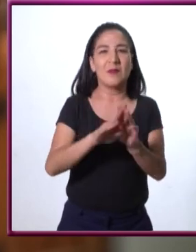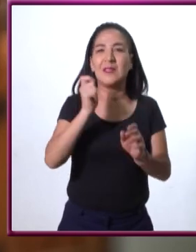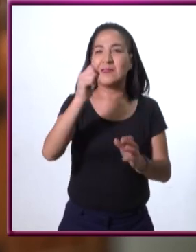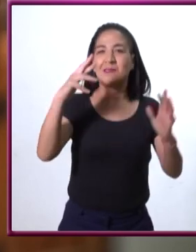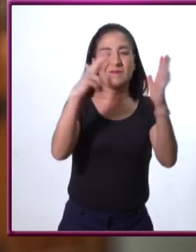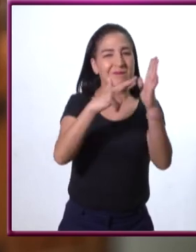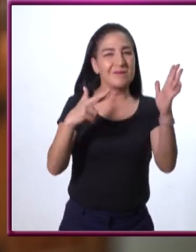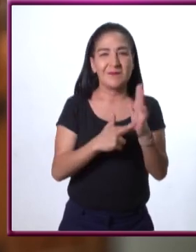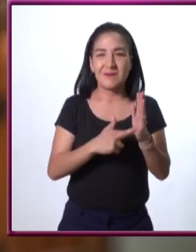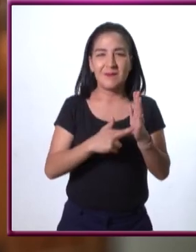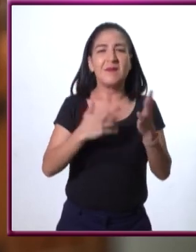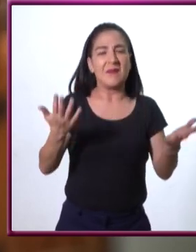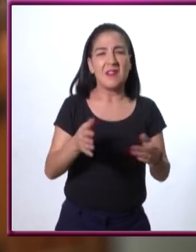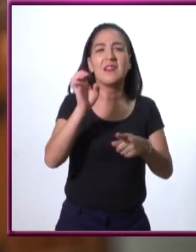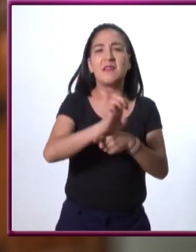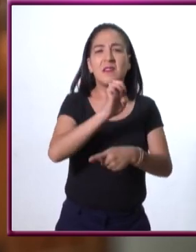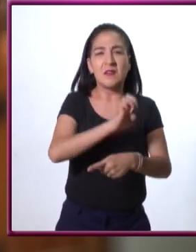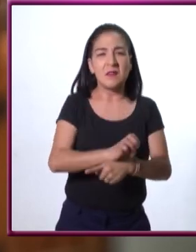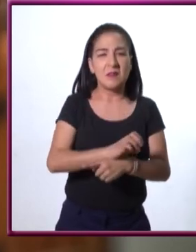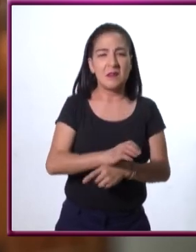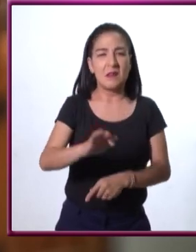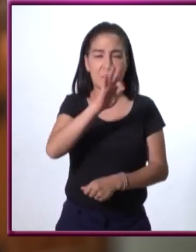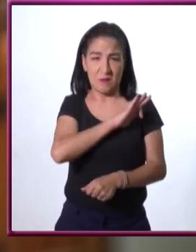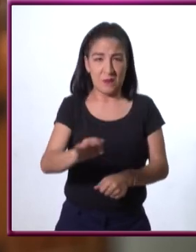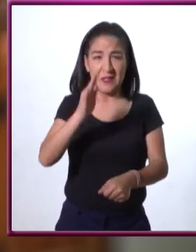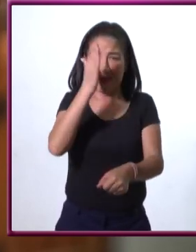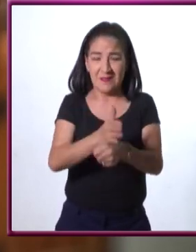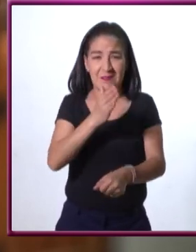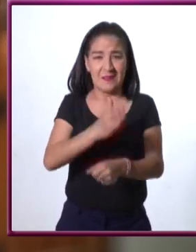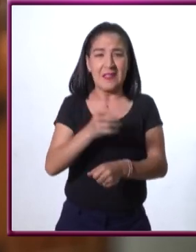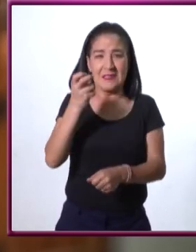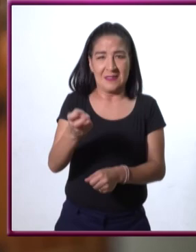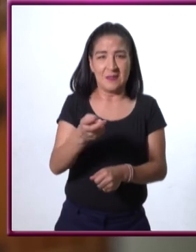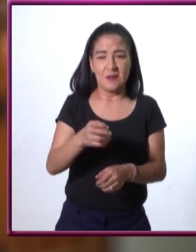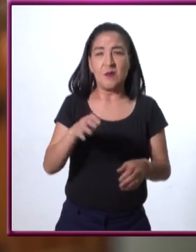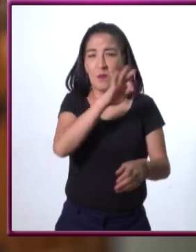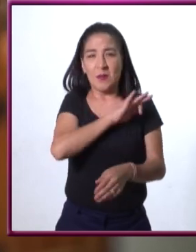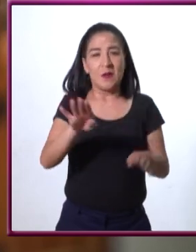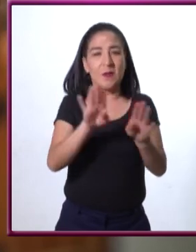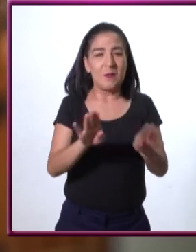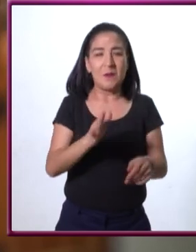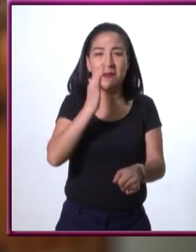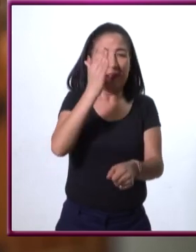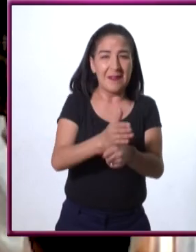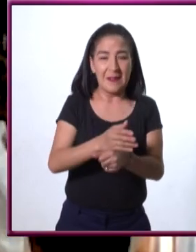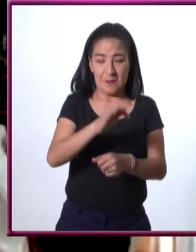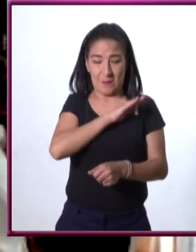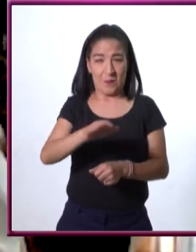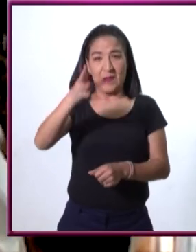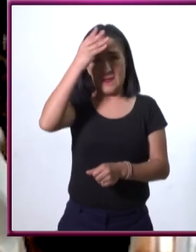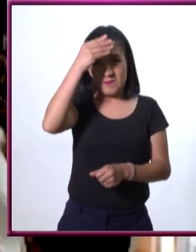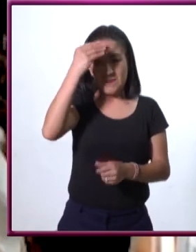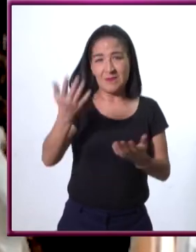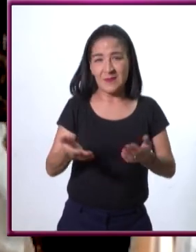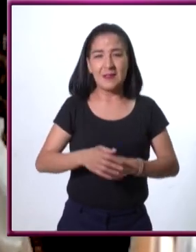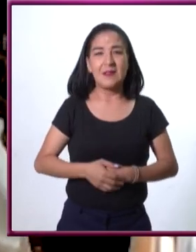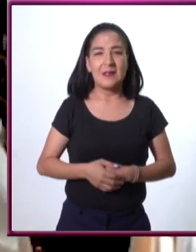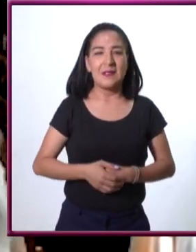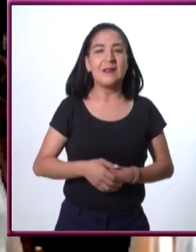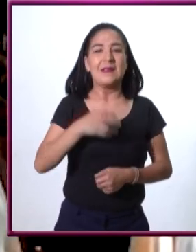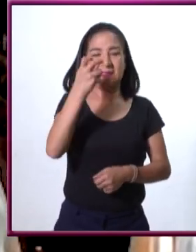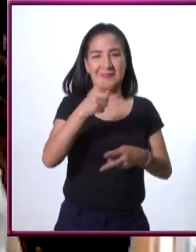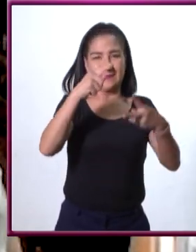regla. Entonces, ¿se puede castigar de esa manera? O sea, ¿de esa manera podemos aprender? Bueno, justo te